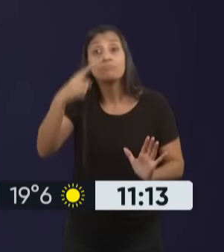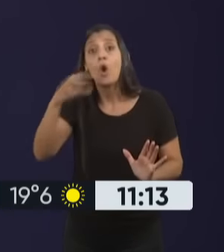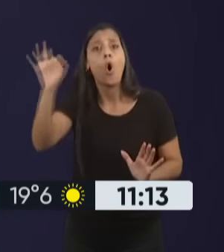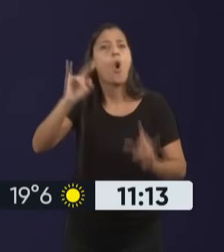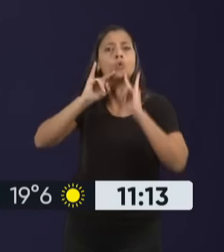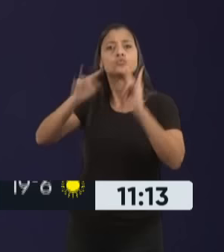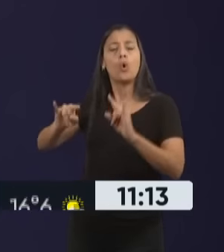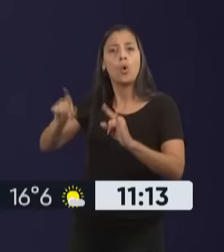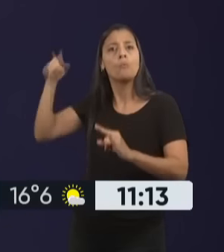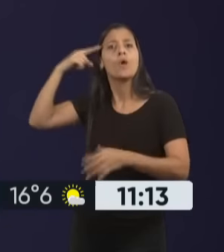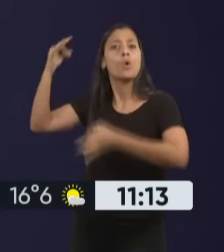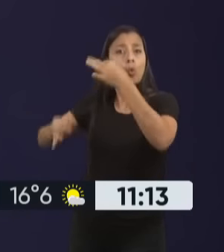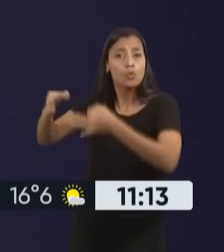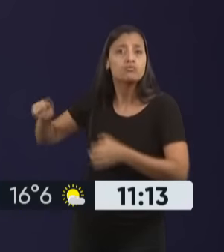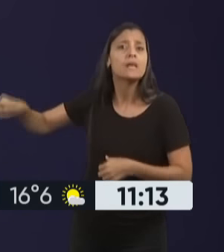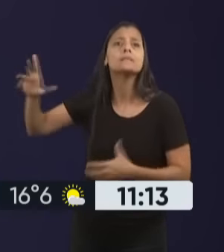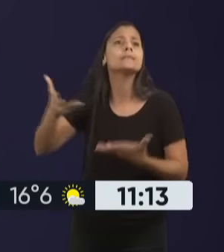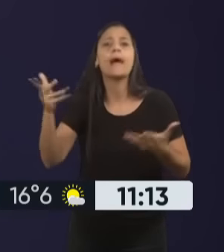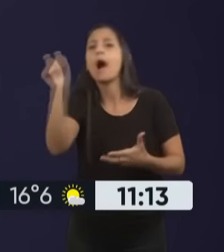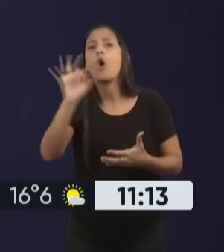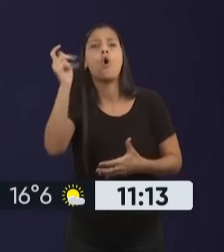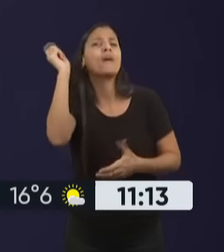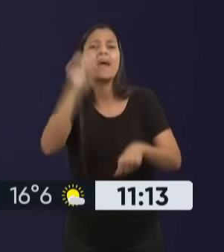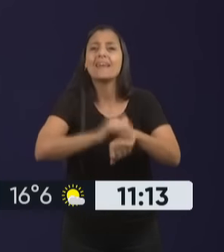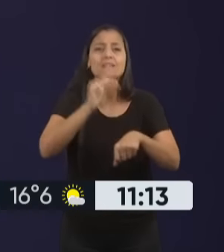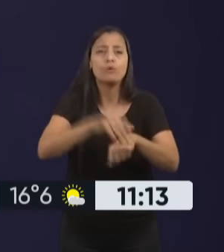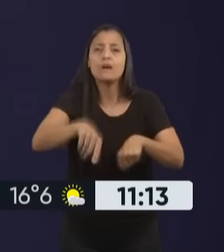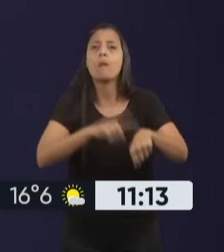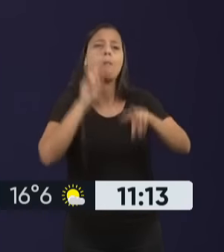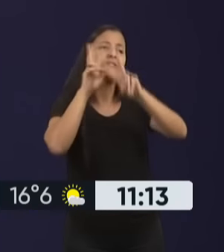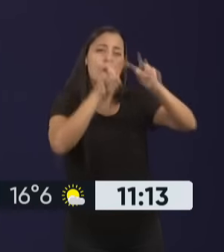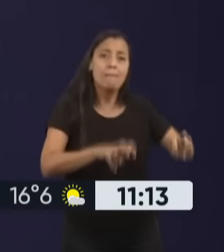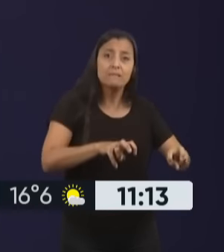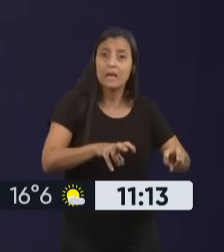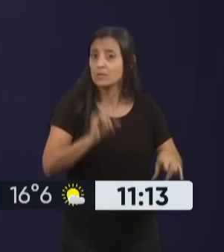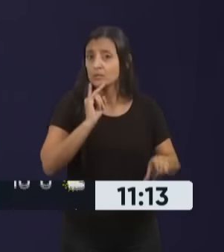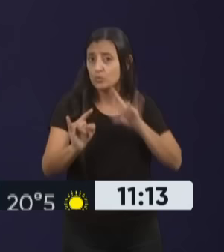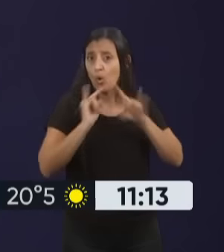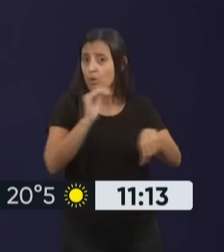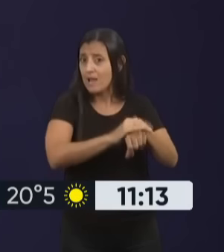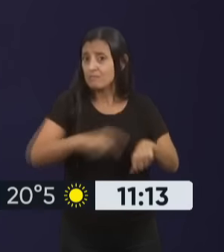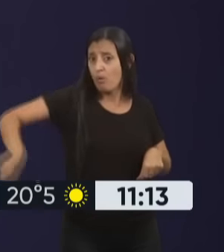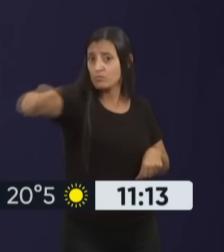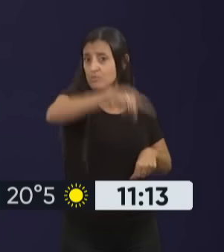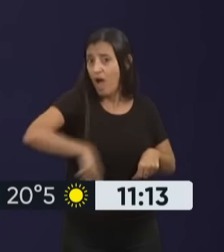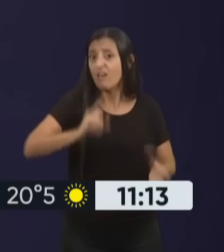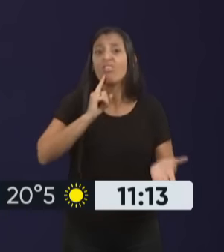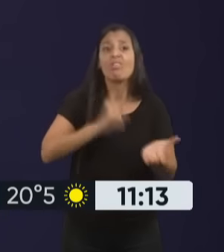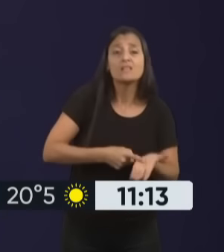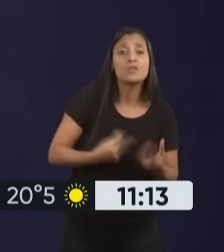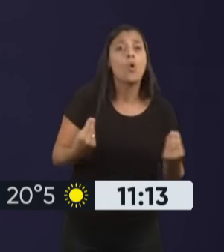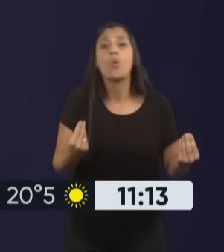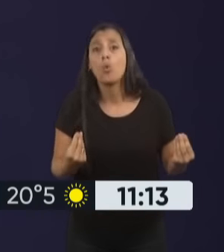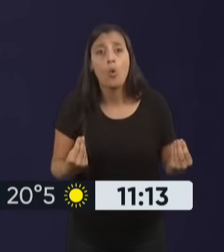eh o el o quienes llevan adelante la investigación en la parte administrativa eh tomarán